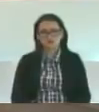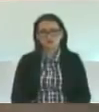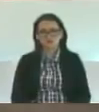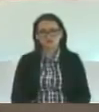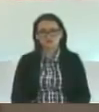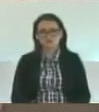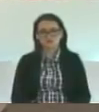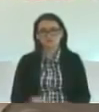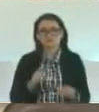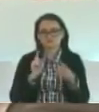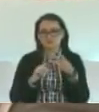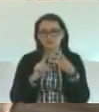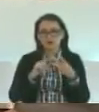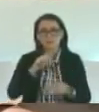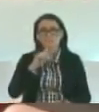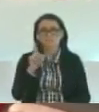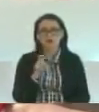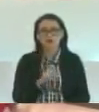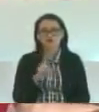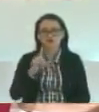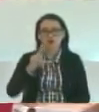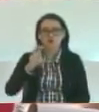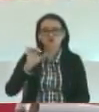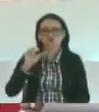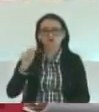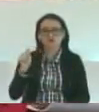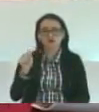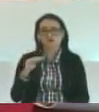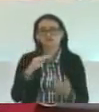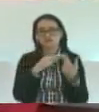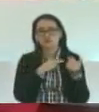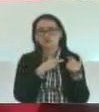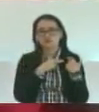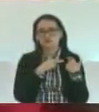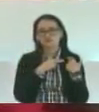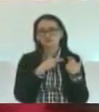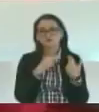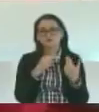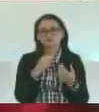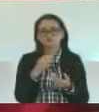La tercera pregunta la formula Lucía Newman, corresponsal de Al Jazeera.